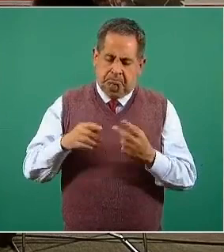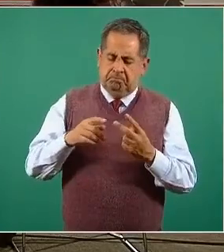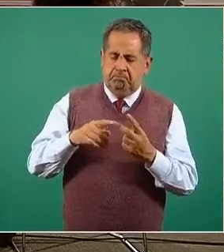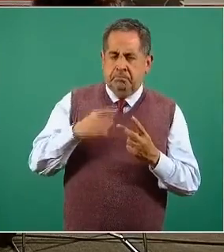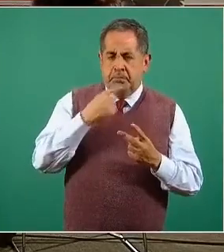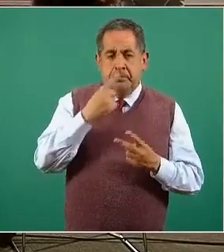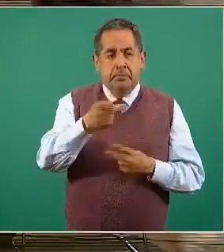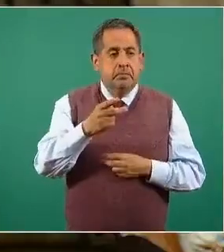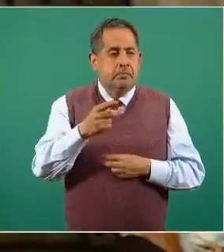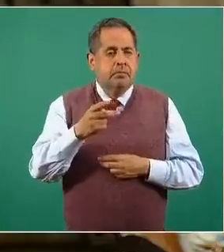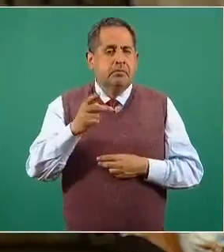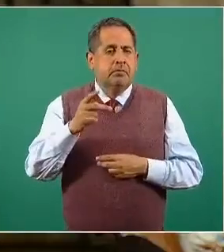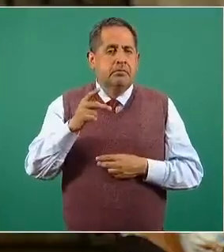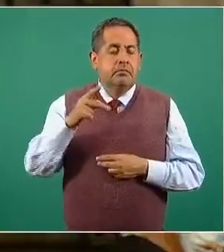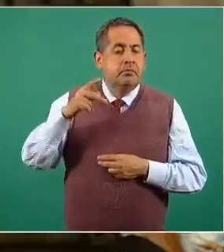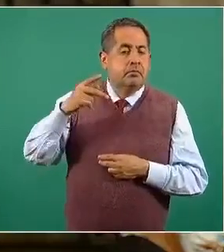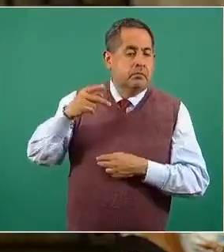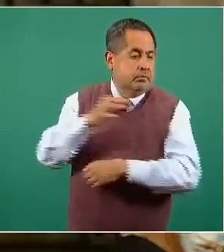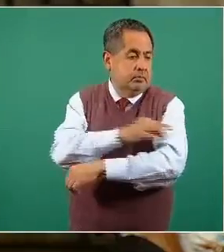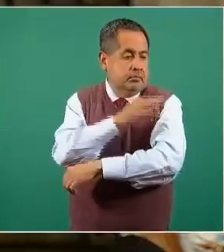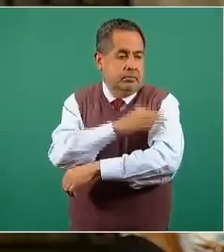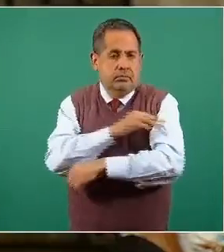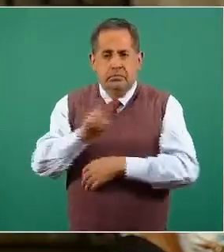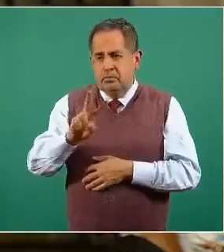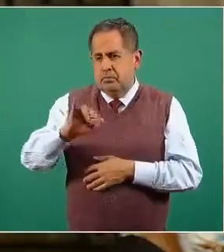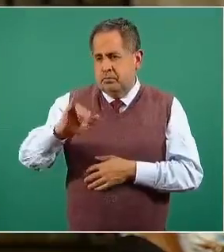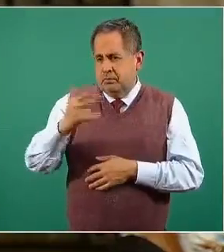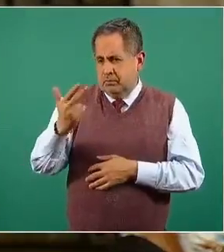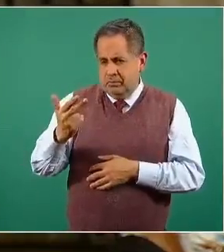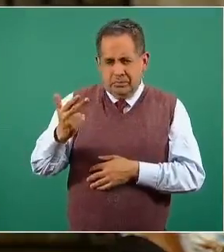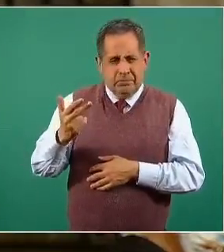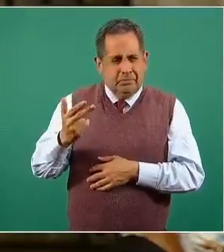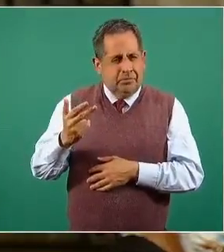tercera prueba de ensayo con la vacuna del VIH-Sida.